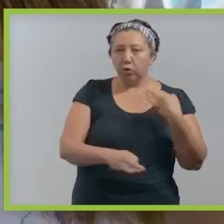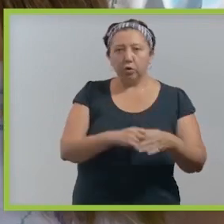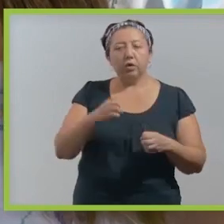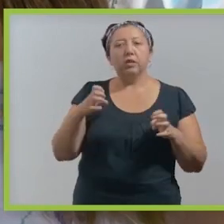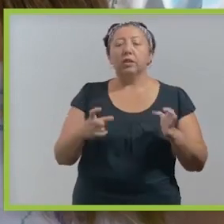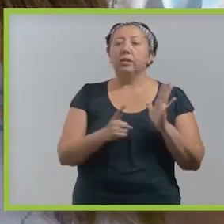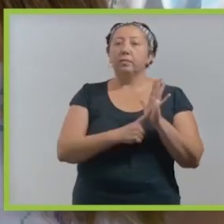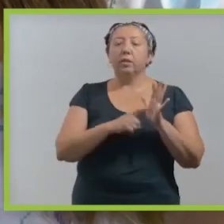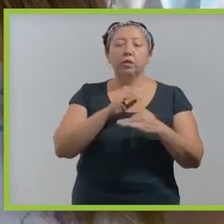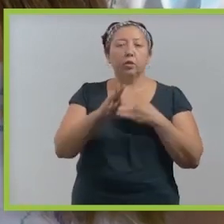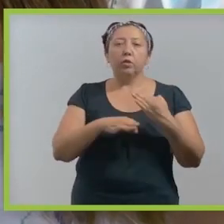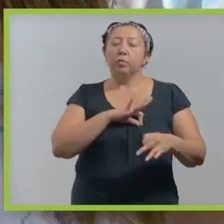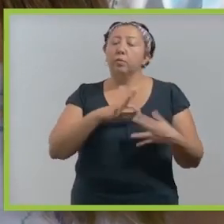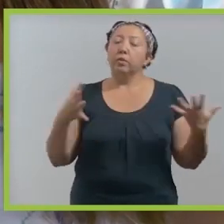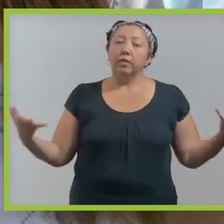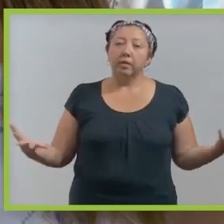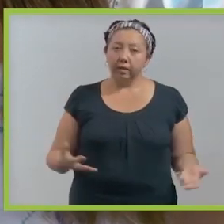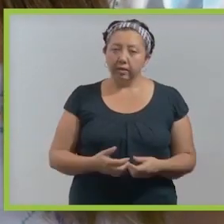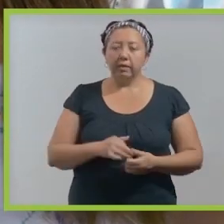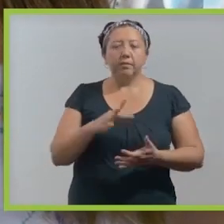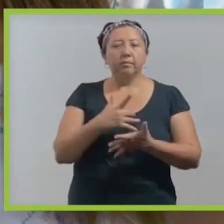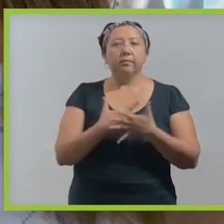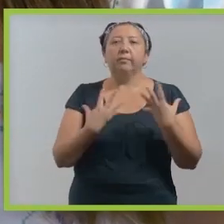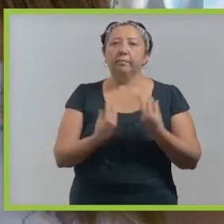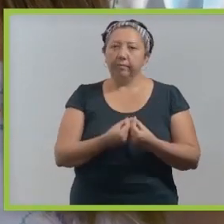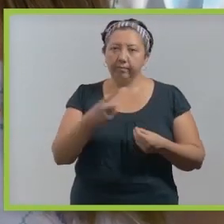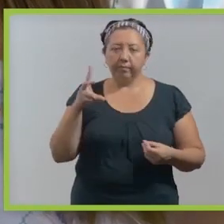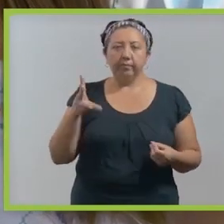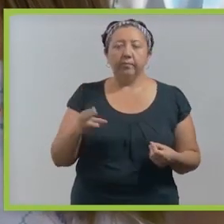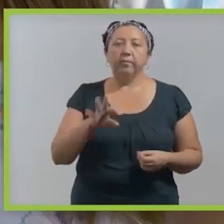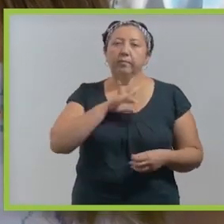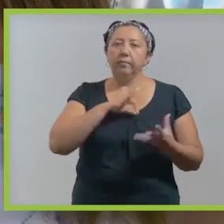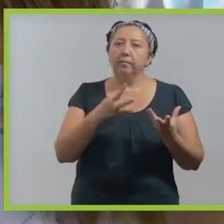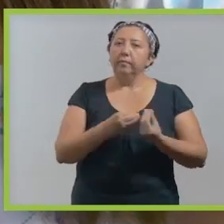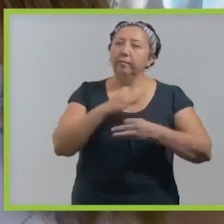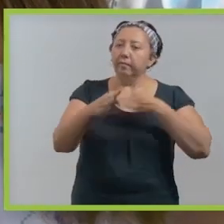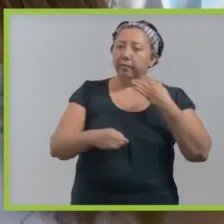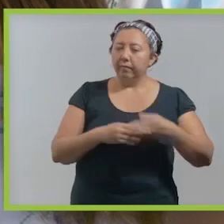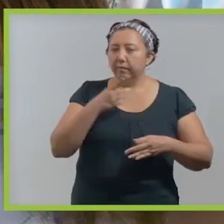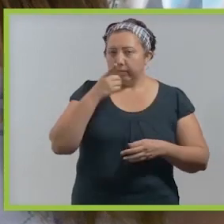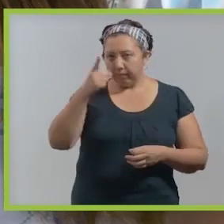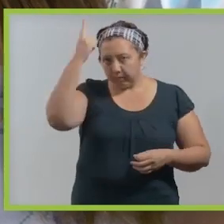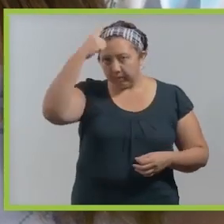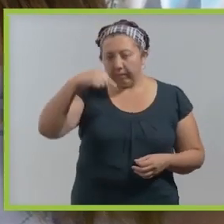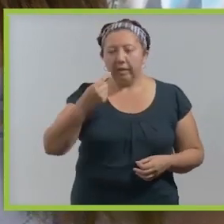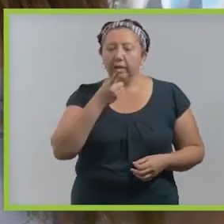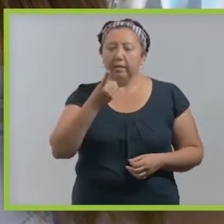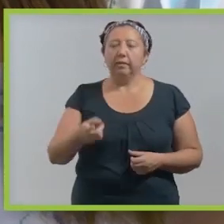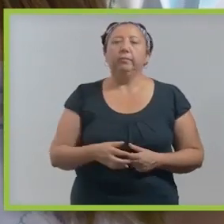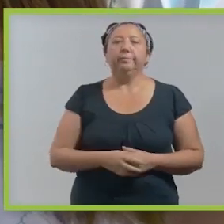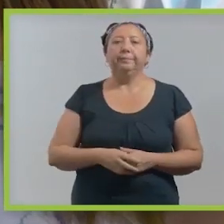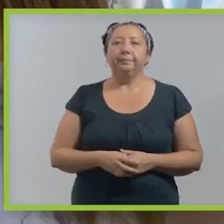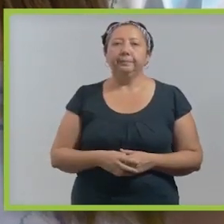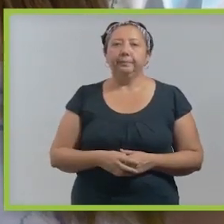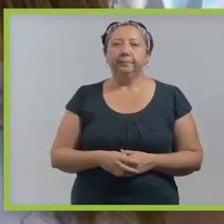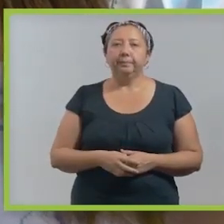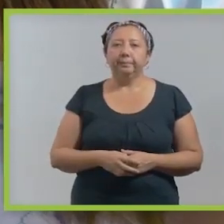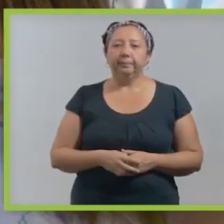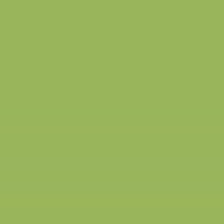está en nuestras manos de todos el poder realizarlo y ojalá que también podamos todos poner de nuestra parte para lograr esto realidad.